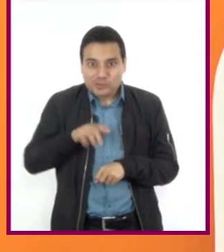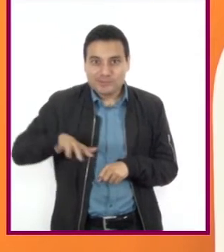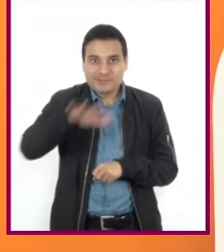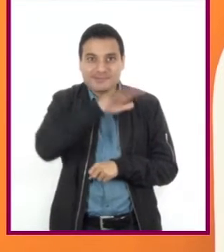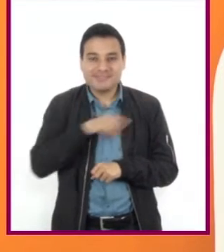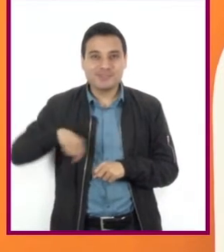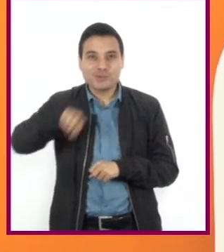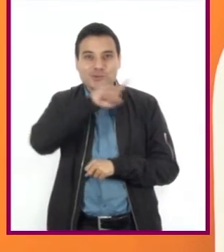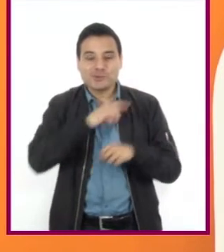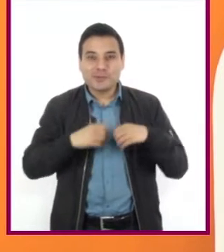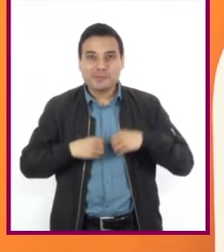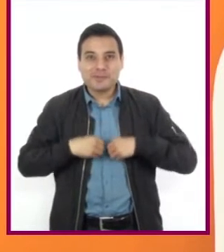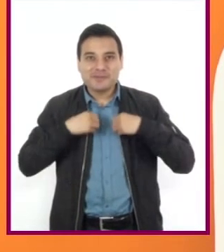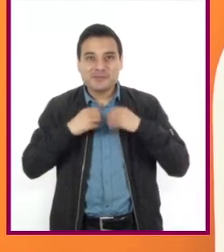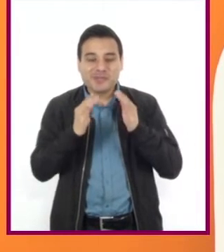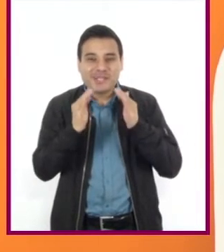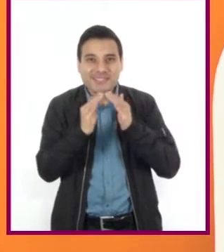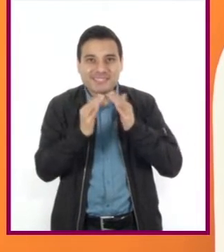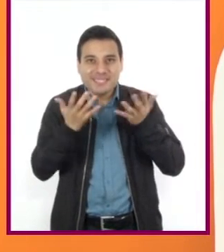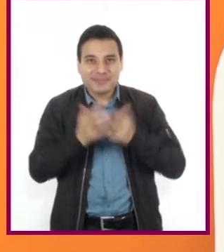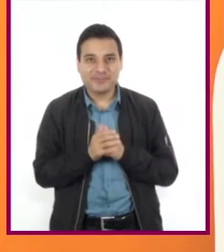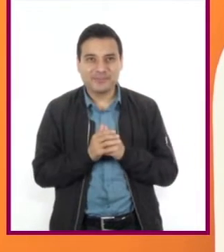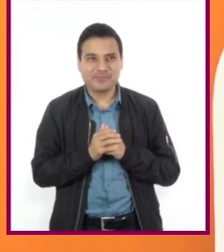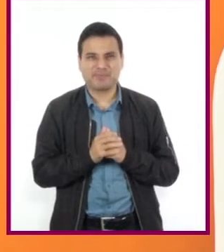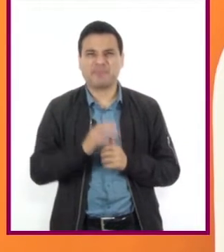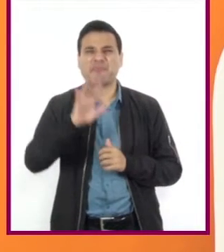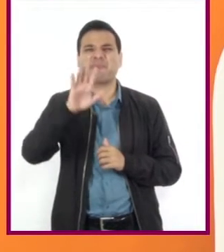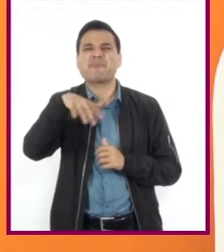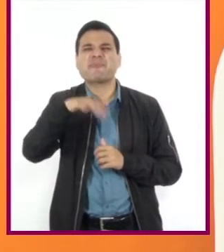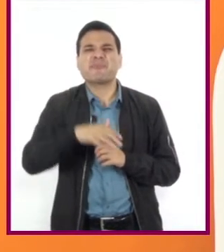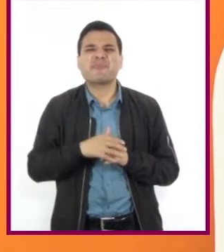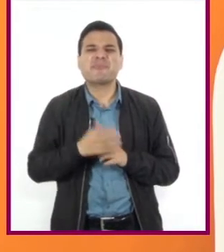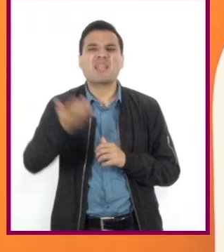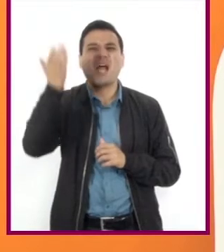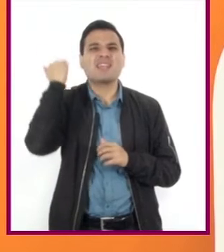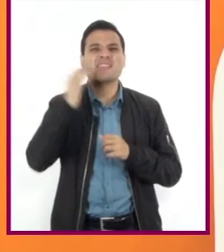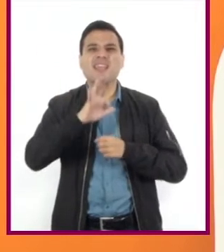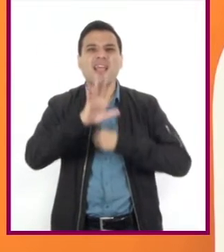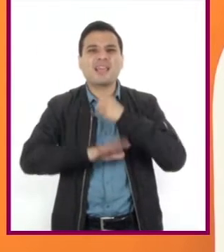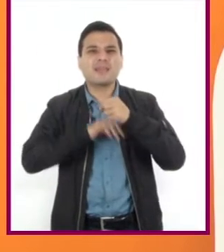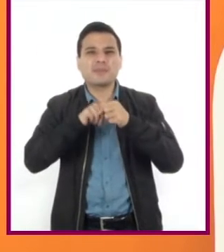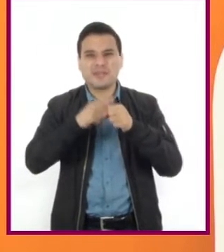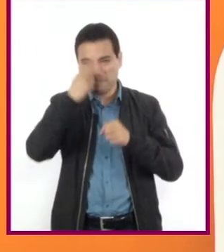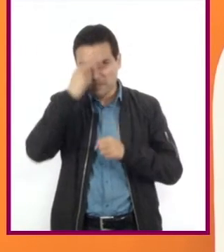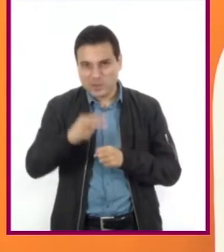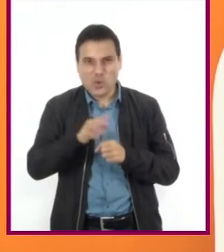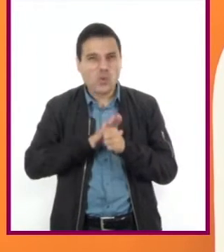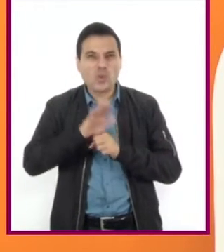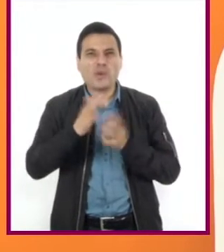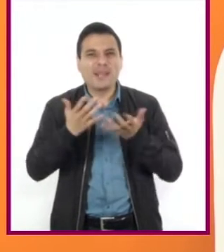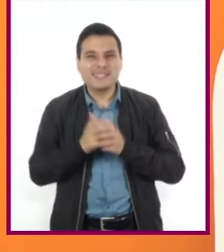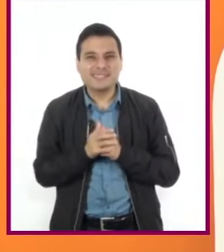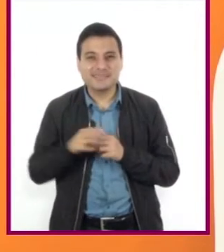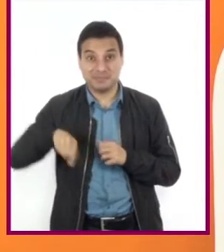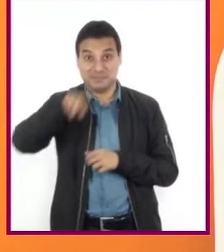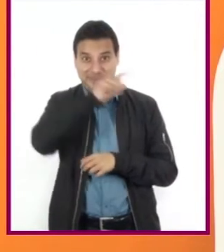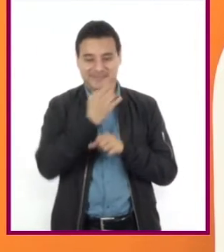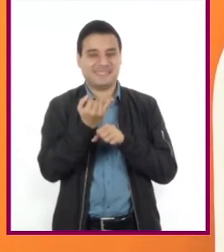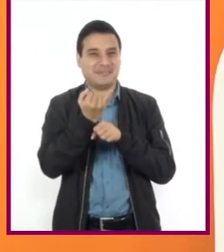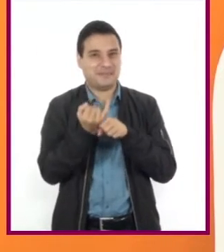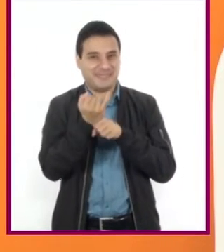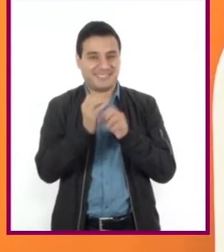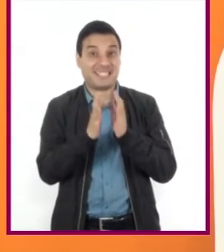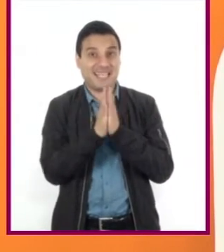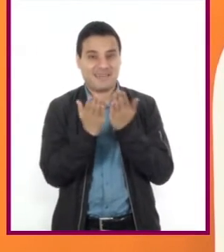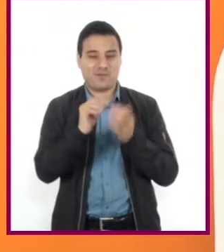invito a investigar. ¿Qué otros animales prehistóricos habitaron nuestro país? Pueden consultar su libro de texto o